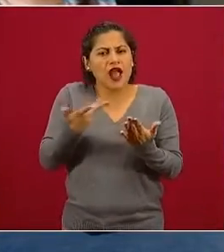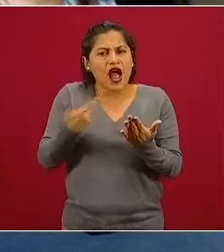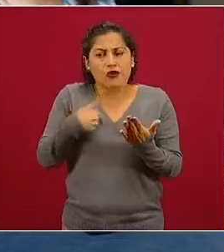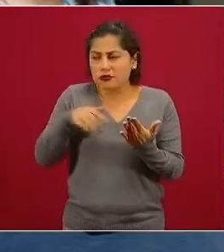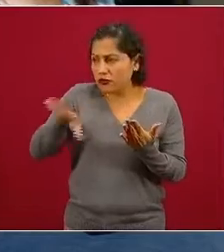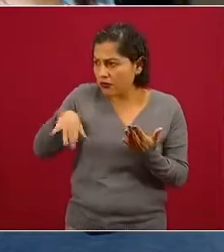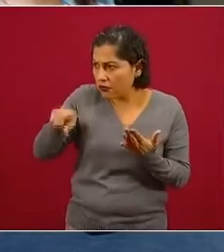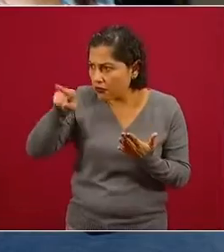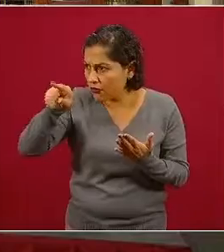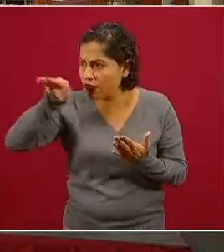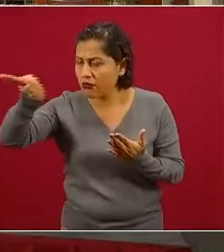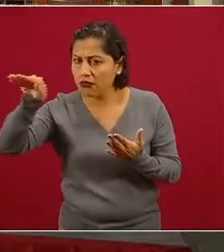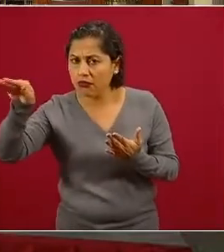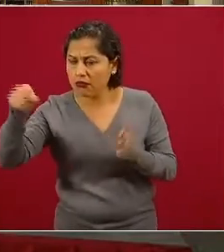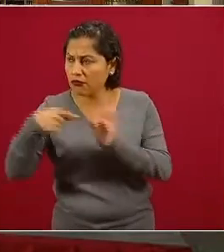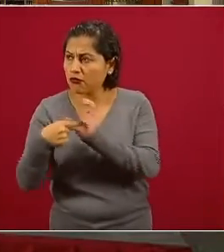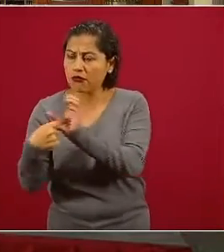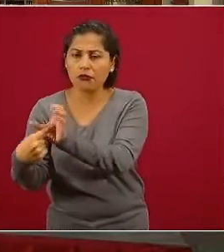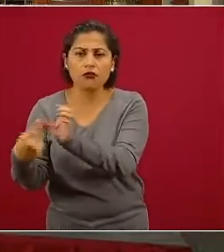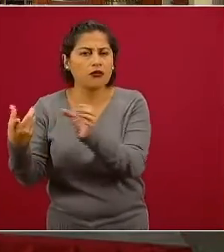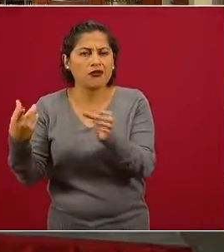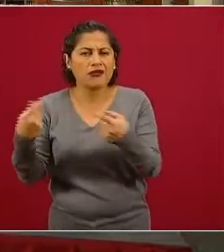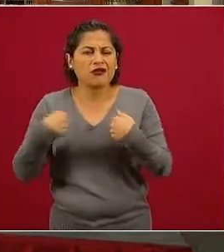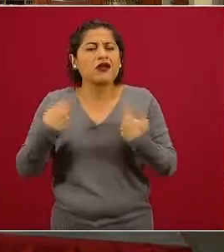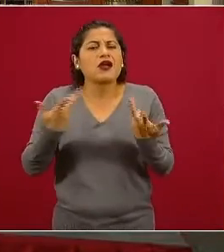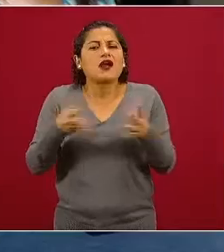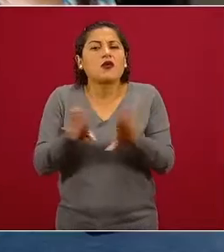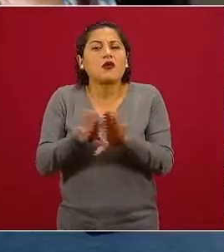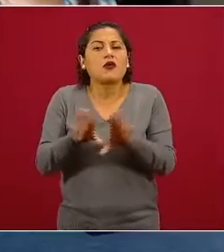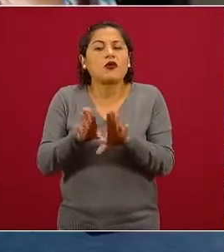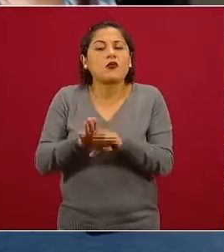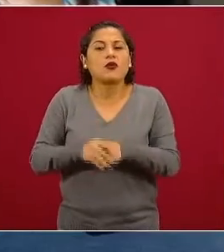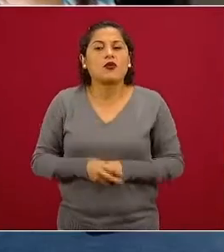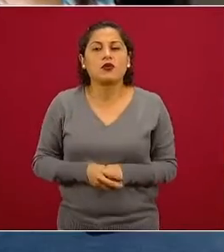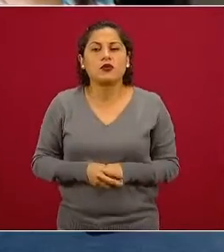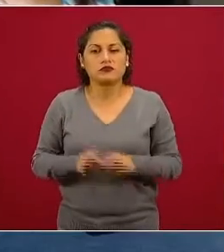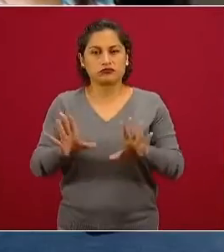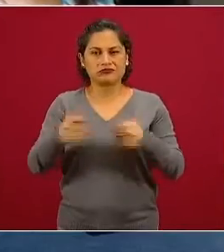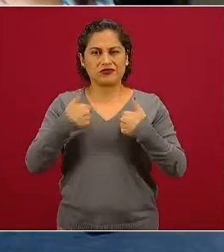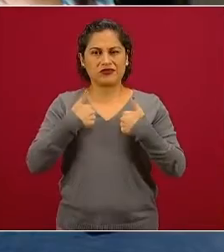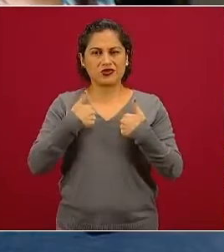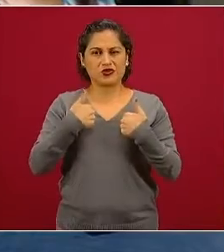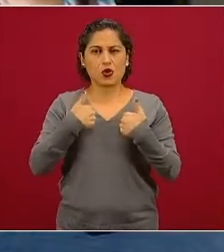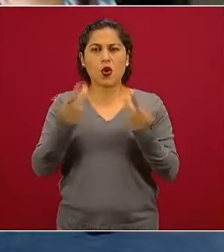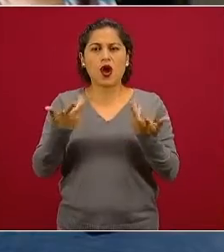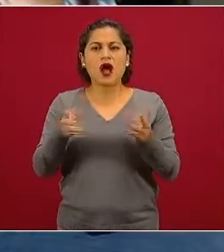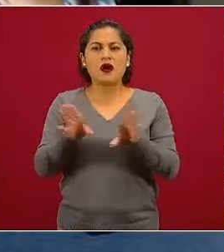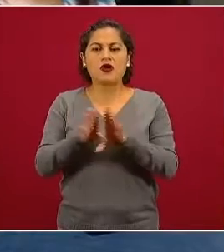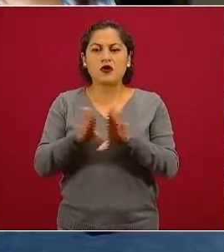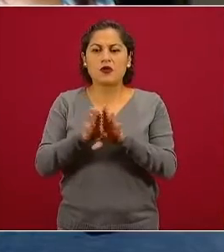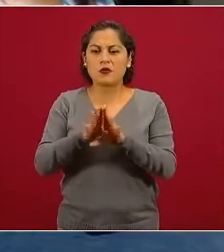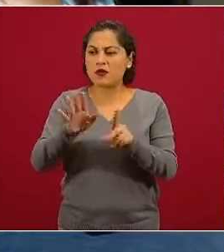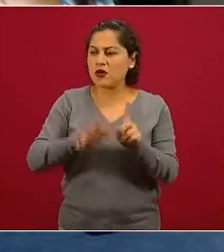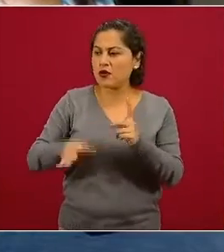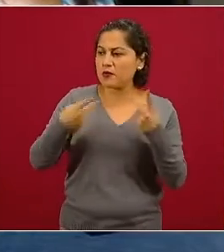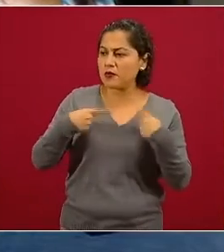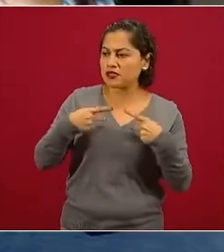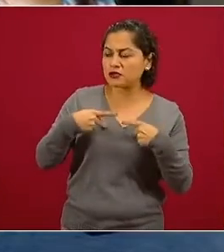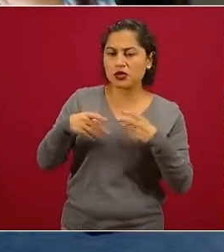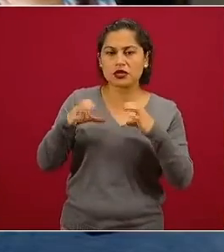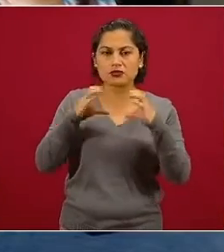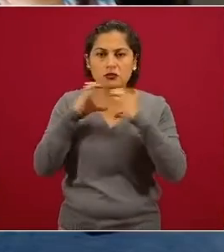recibo en mi WhatsApp un mensaje que dice, no sé, que comiendo ajo puedo eliminar